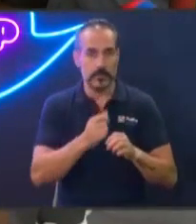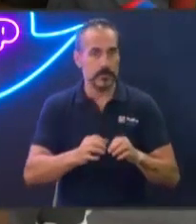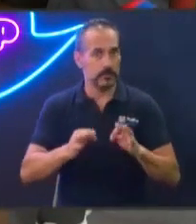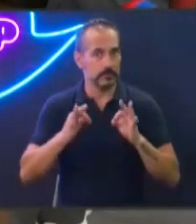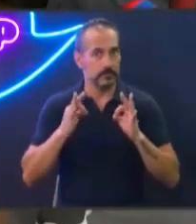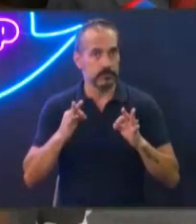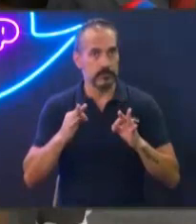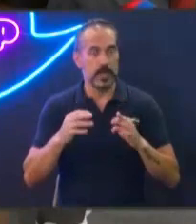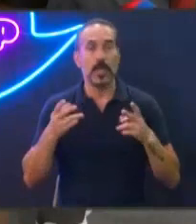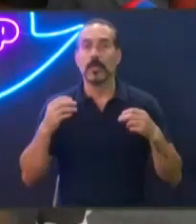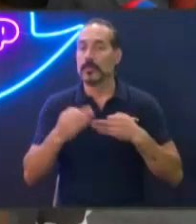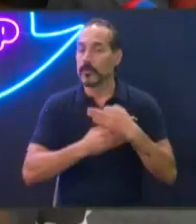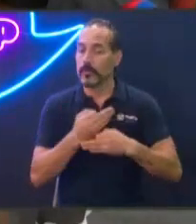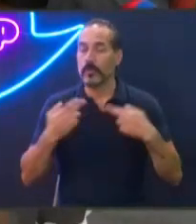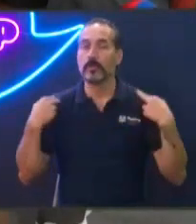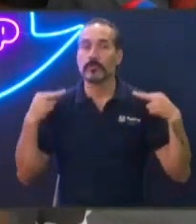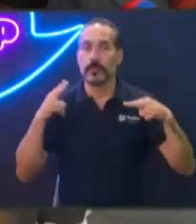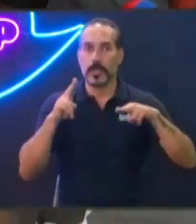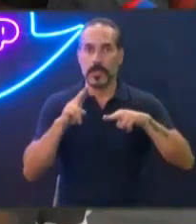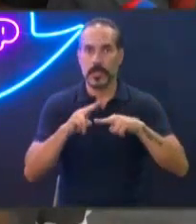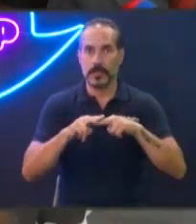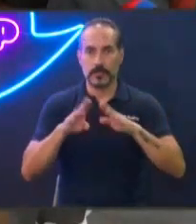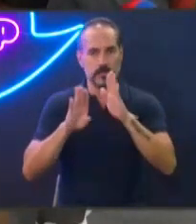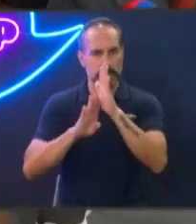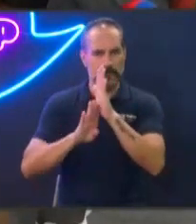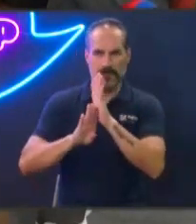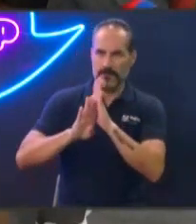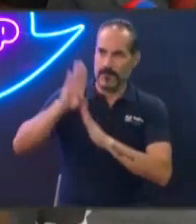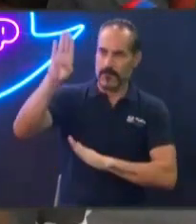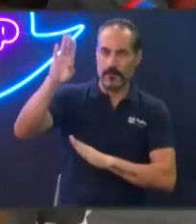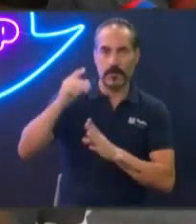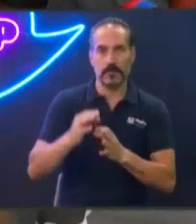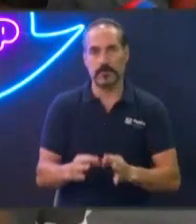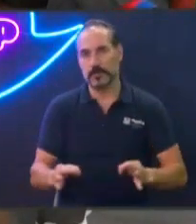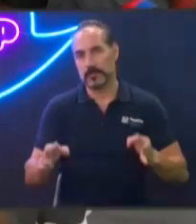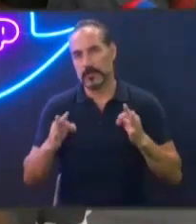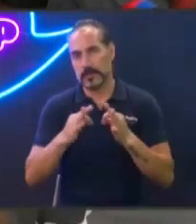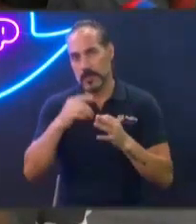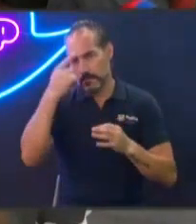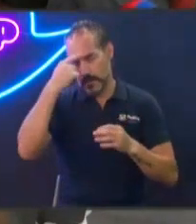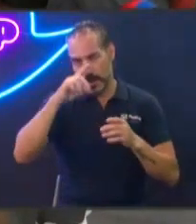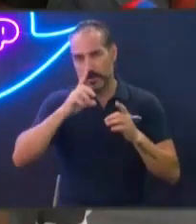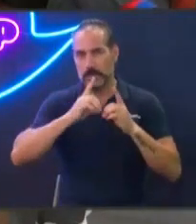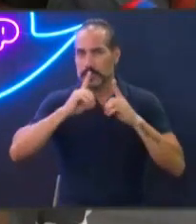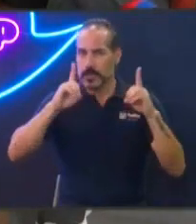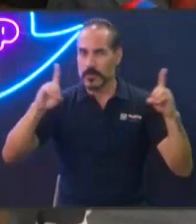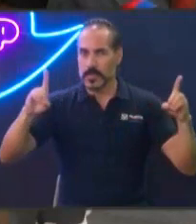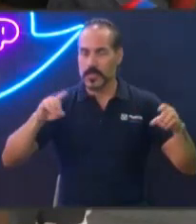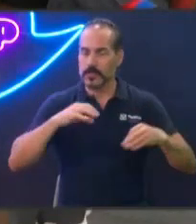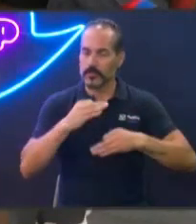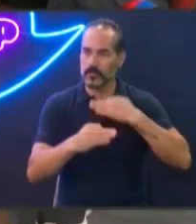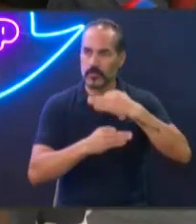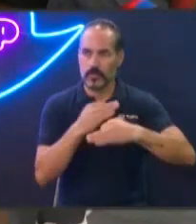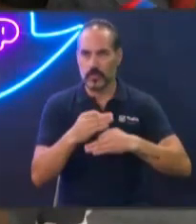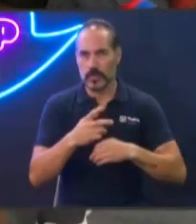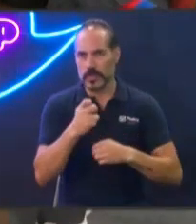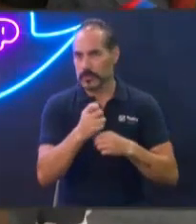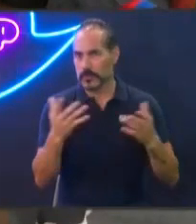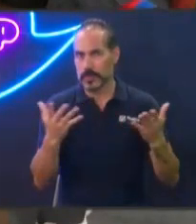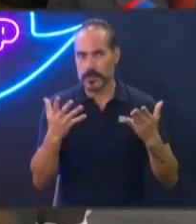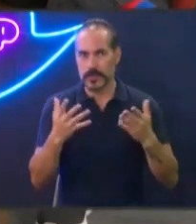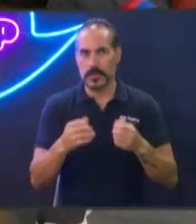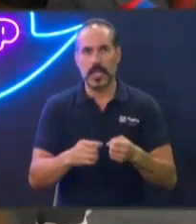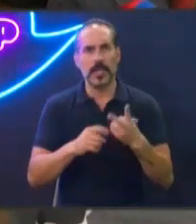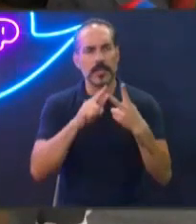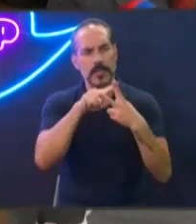la camis y suman con todos los proyectos ciertamente para desarrollar toda esta logística hay dos áreas que